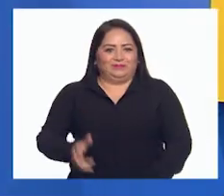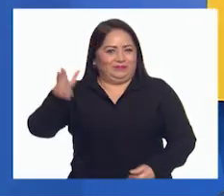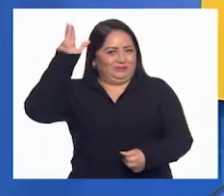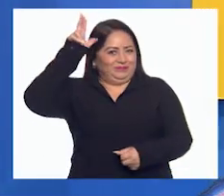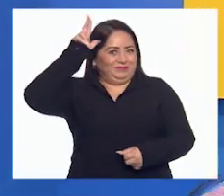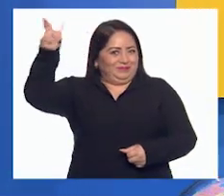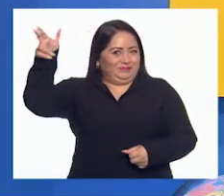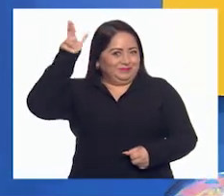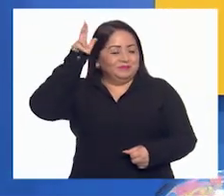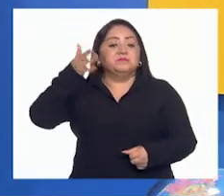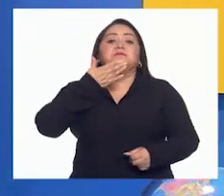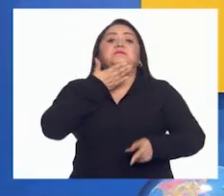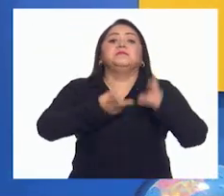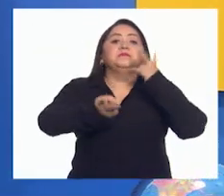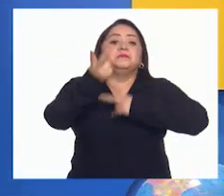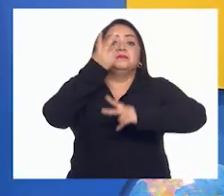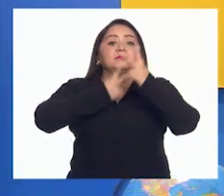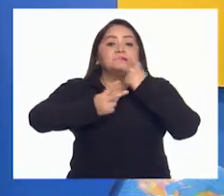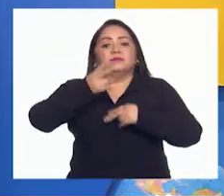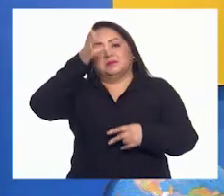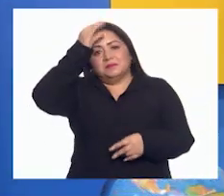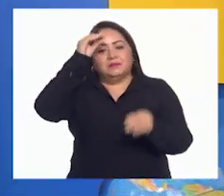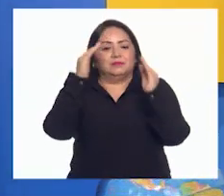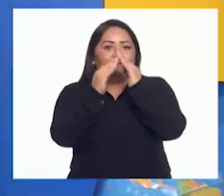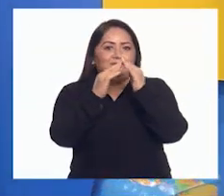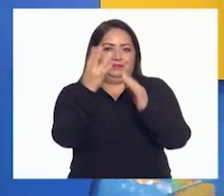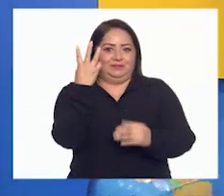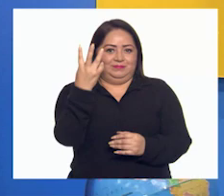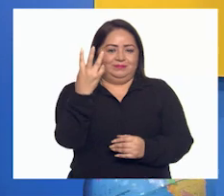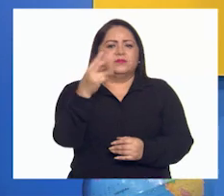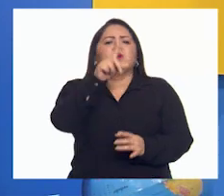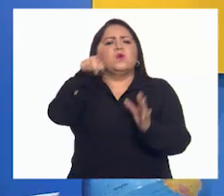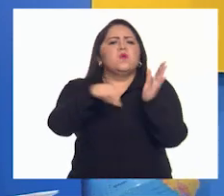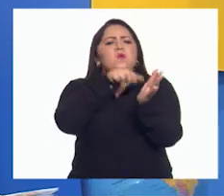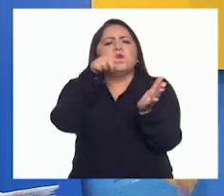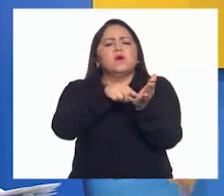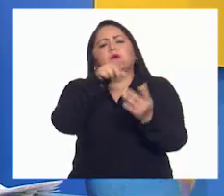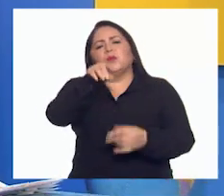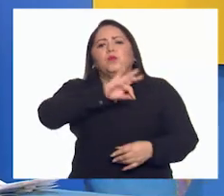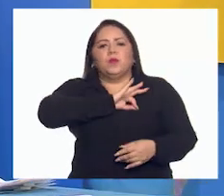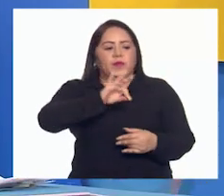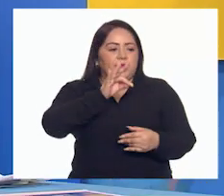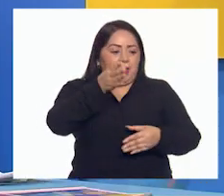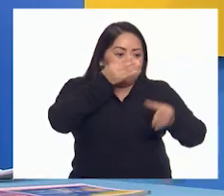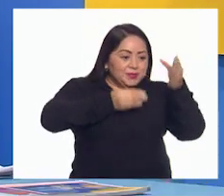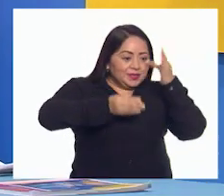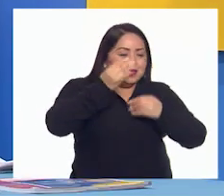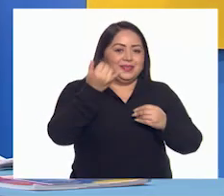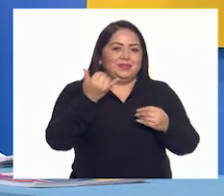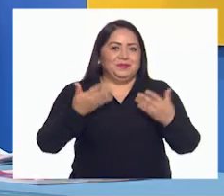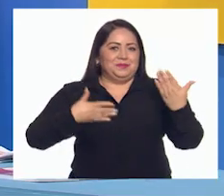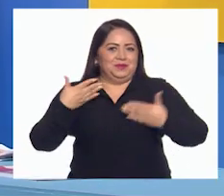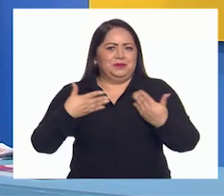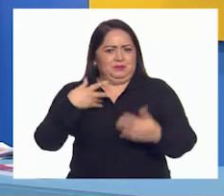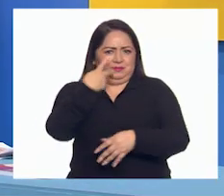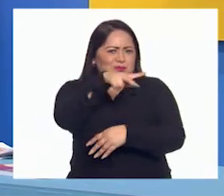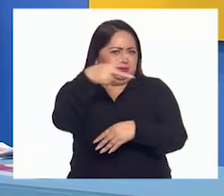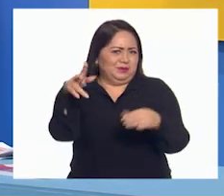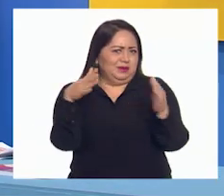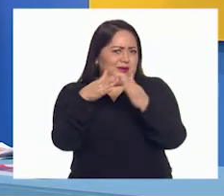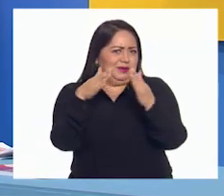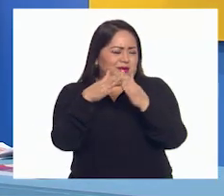Hola, hola, bienvenidas y bienvenidos a Aprende en Casa 3, un espacio en el que vamos a poder aprender y divertirnos desde nuestros